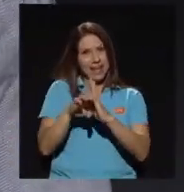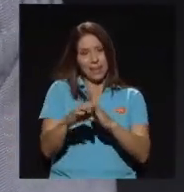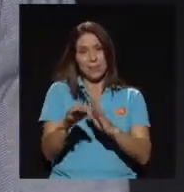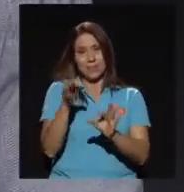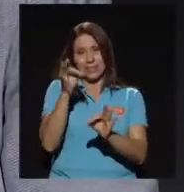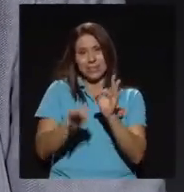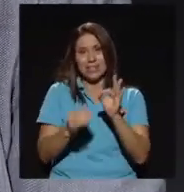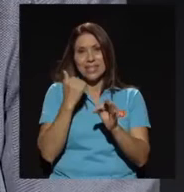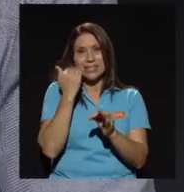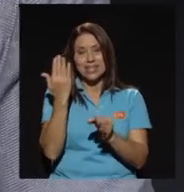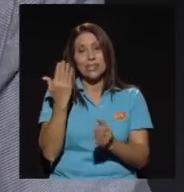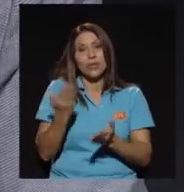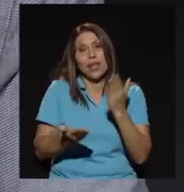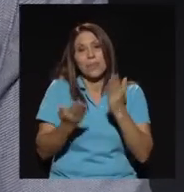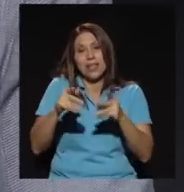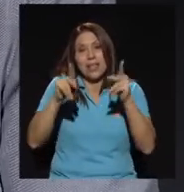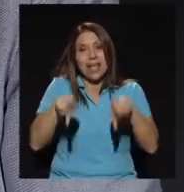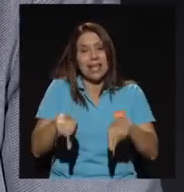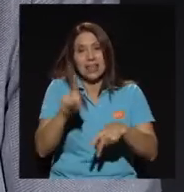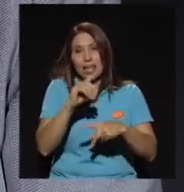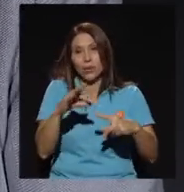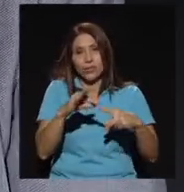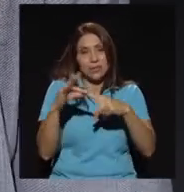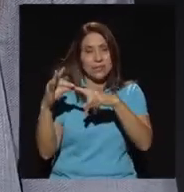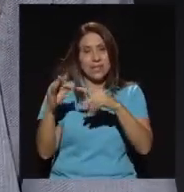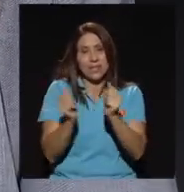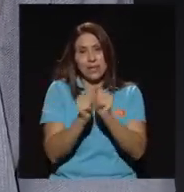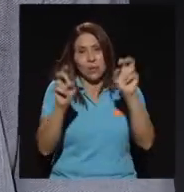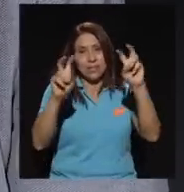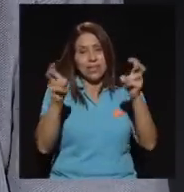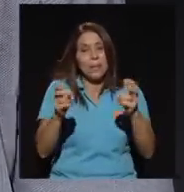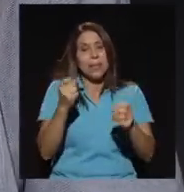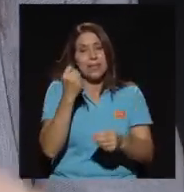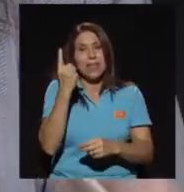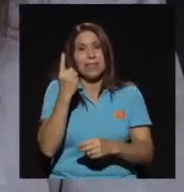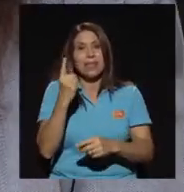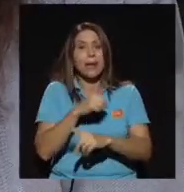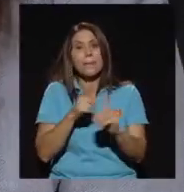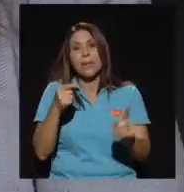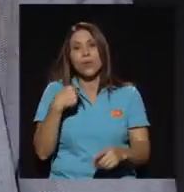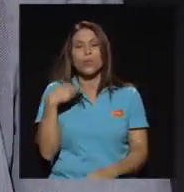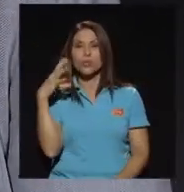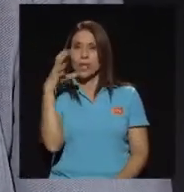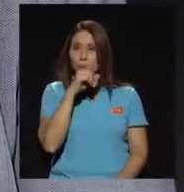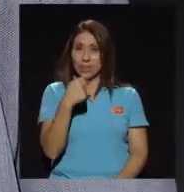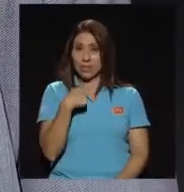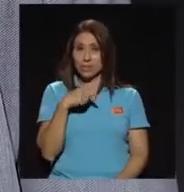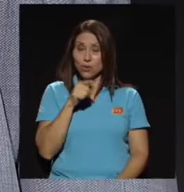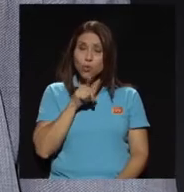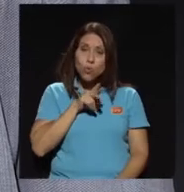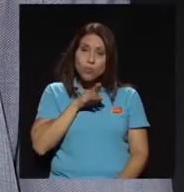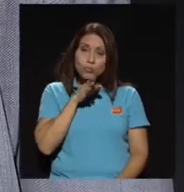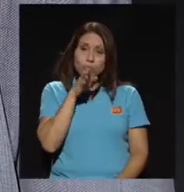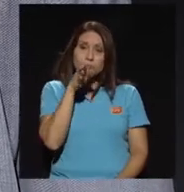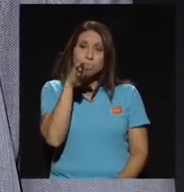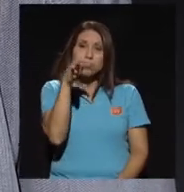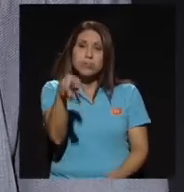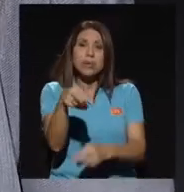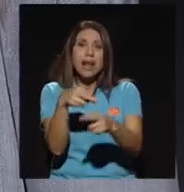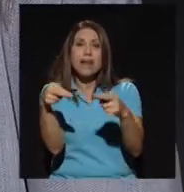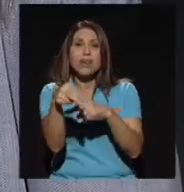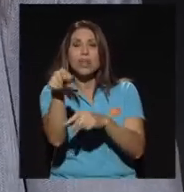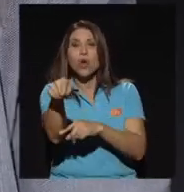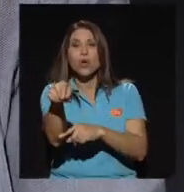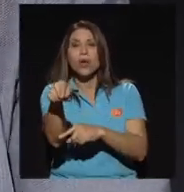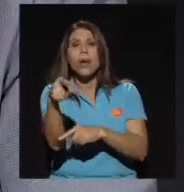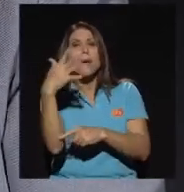que la gente que no sea muy especialista en este tema lo entienda, uno lo que se encuentra es que va a la región y pareciera que tratamos